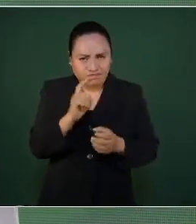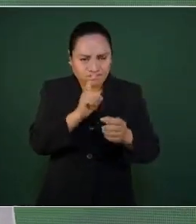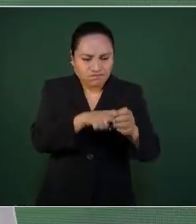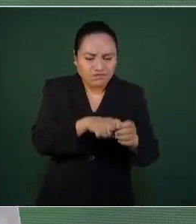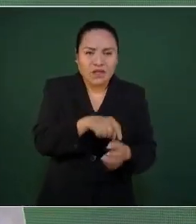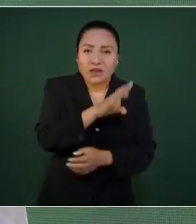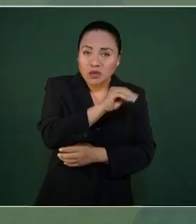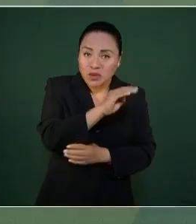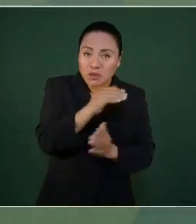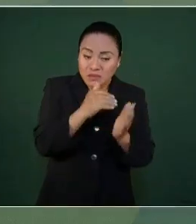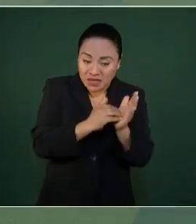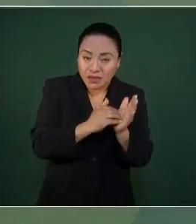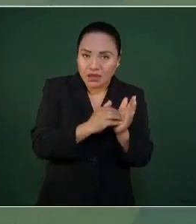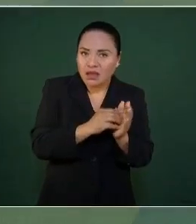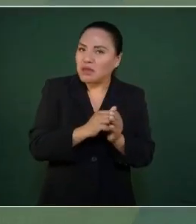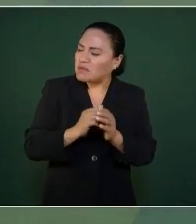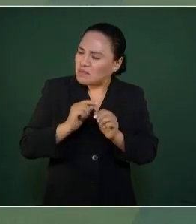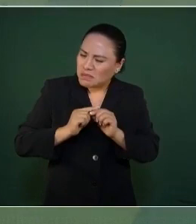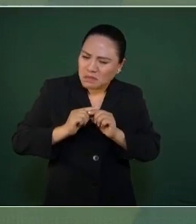9,000 a 19,000,